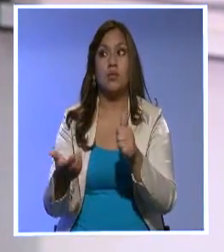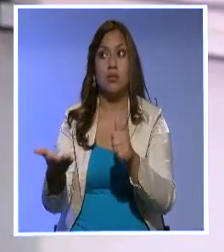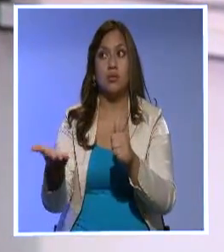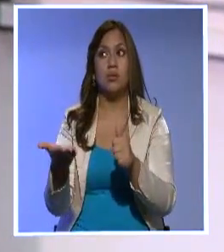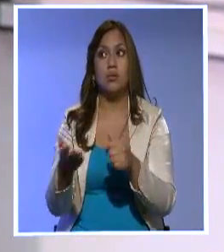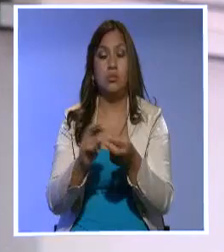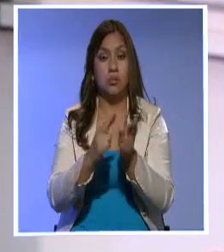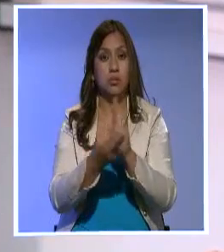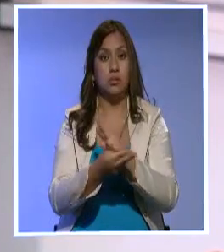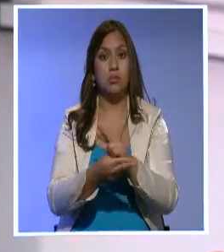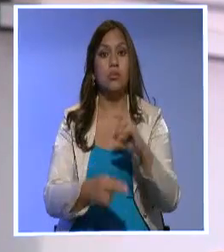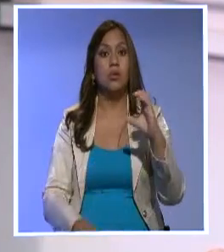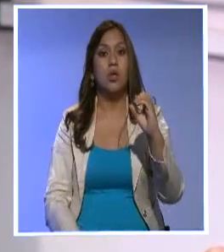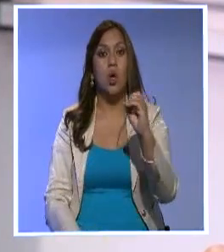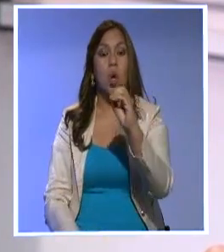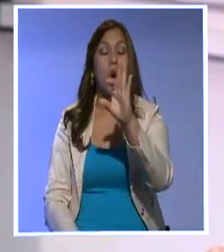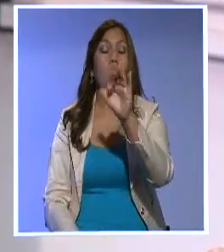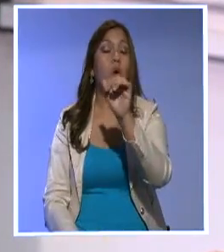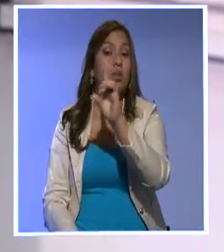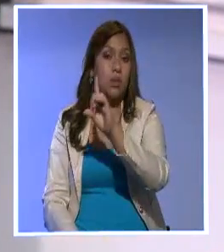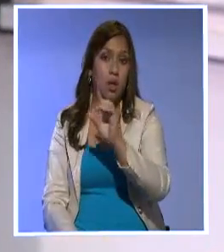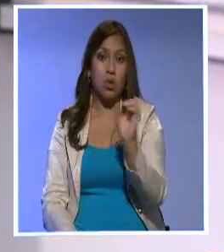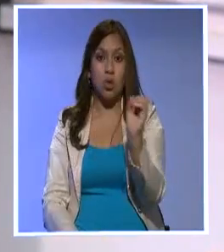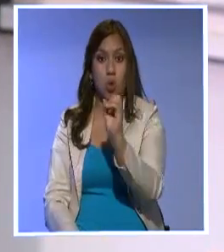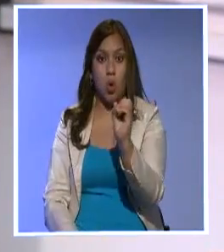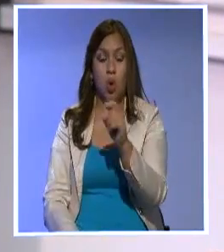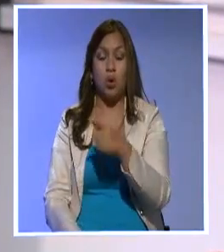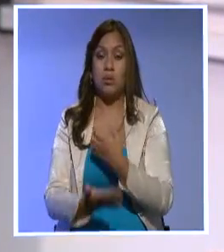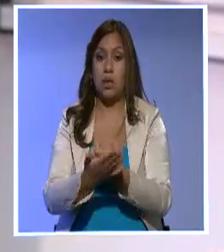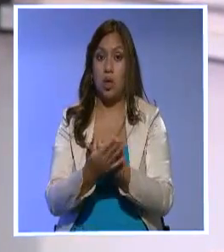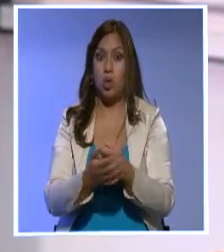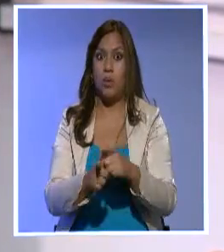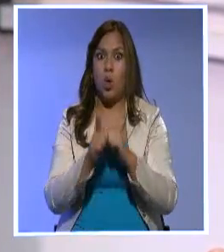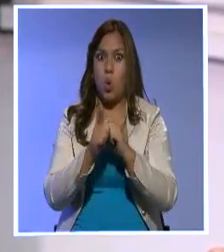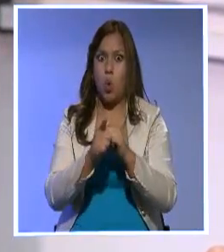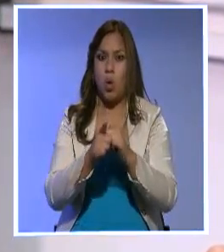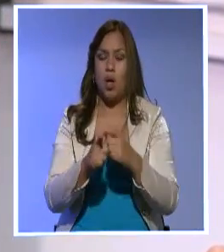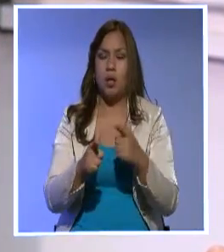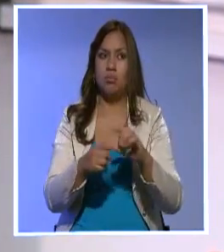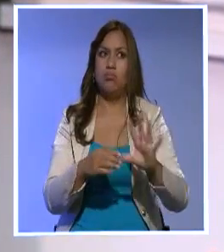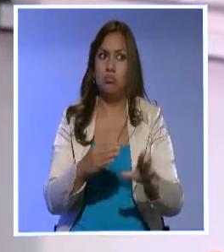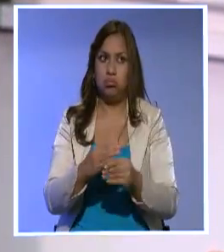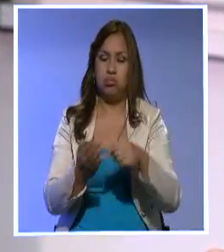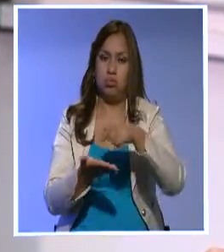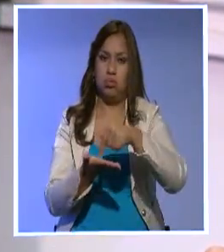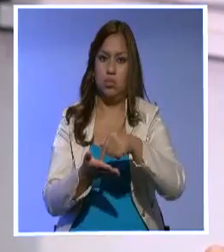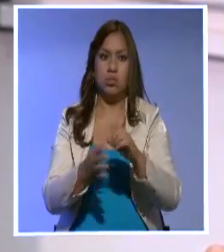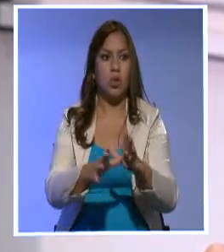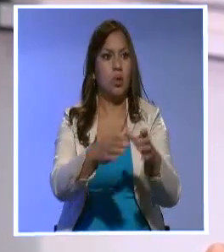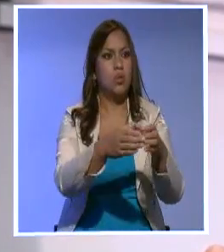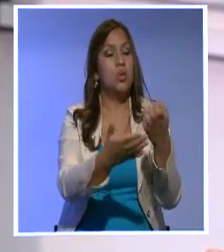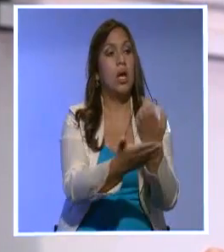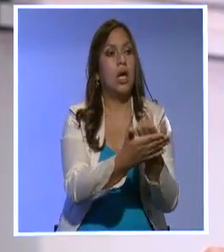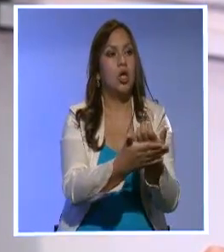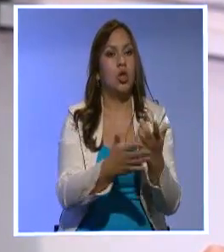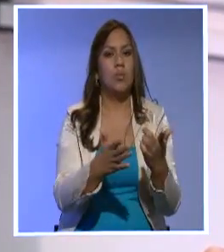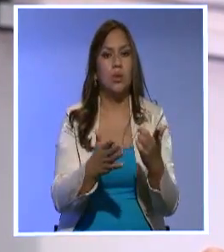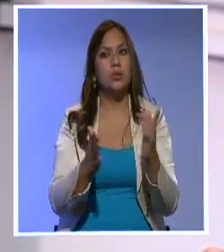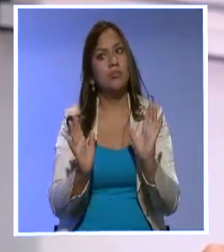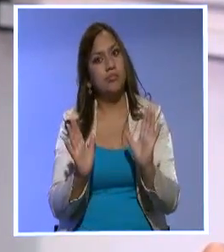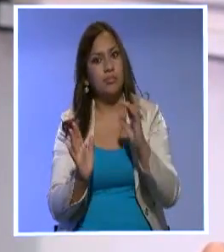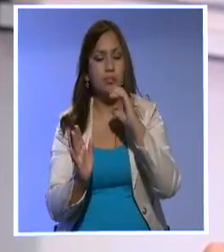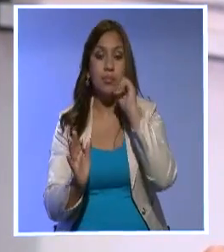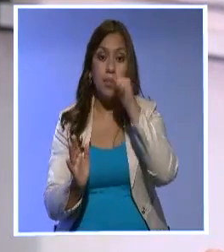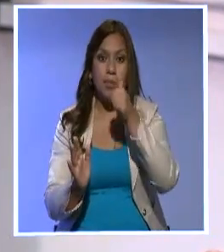son reformas al cootad o en su defecto al ser económico urgente y al tener otros temas tributarios puede ir a la comisión de régimen económico eso lo decidiremos